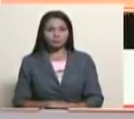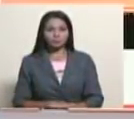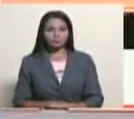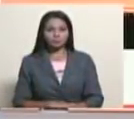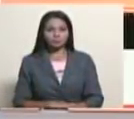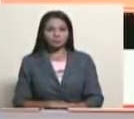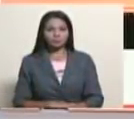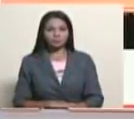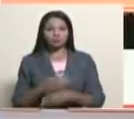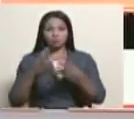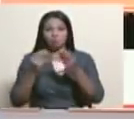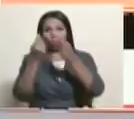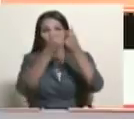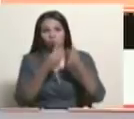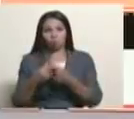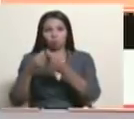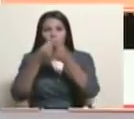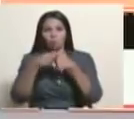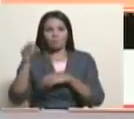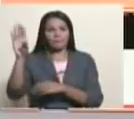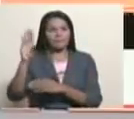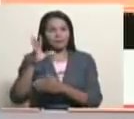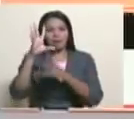a toda la economía del país.